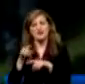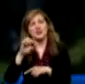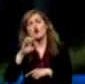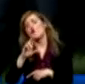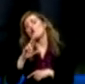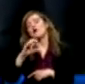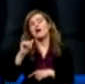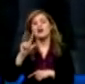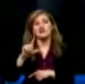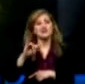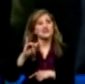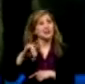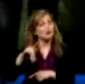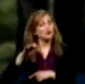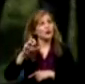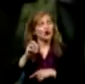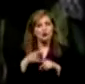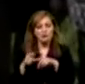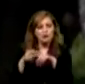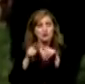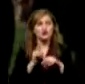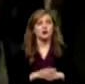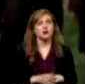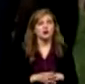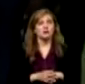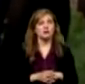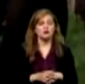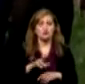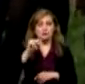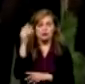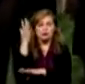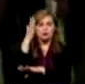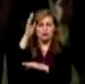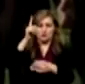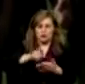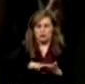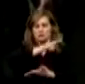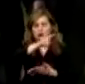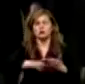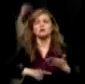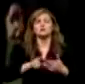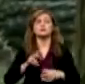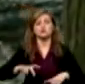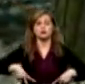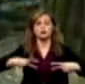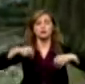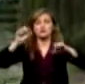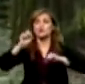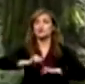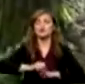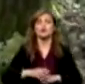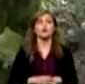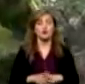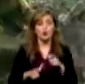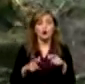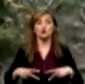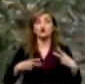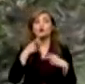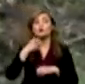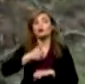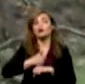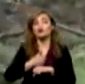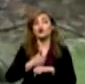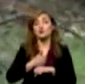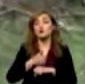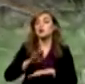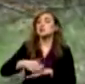más. ¡No a la tala de árboles! ¡Sí a la vida! Los habitantes, en medio de estos gritos, aseguran que las autoridades no han